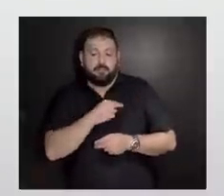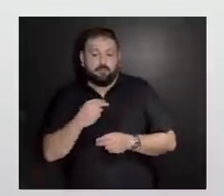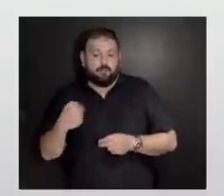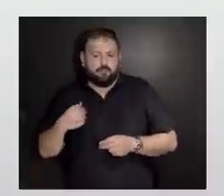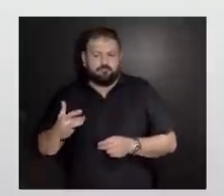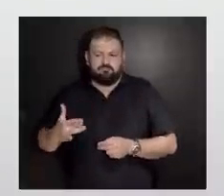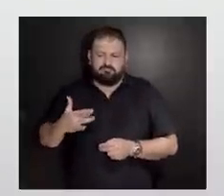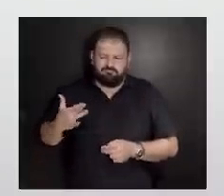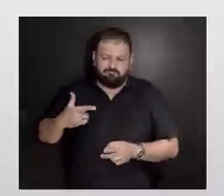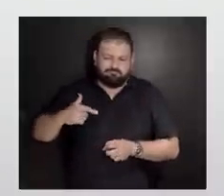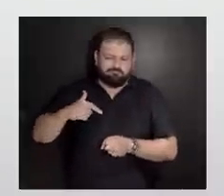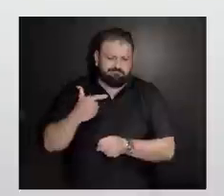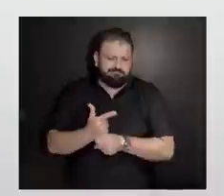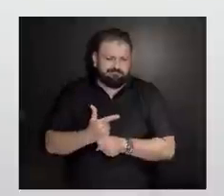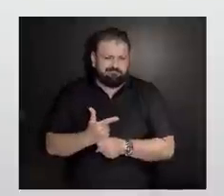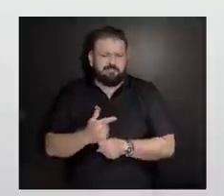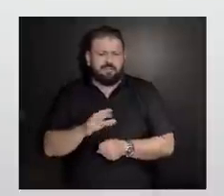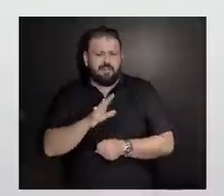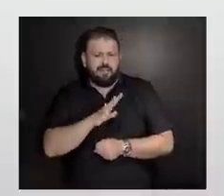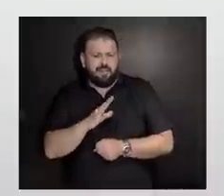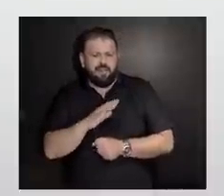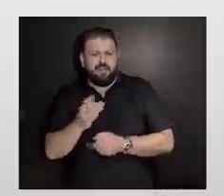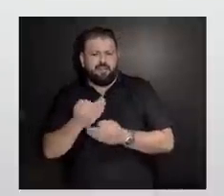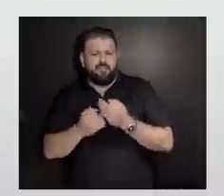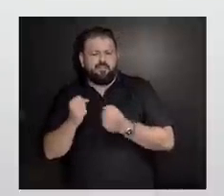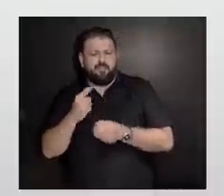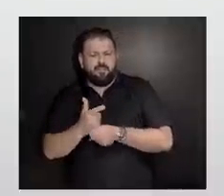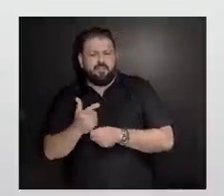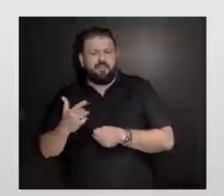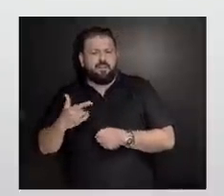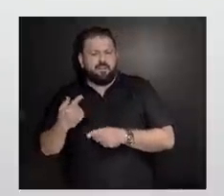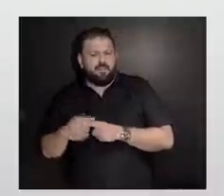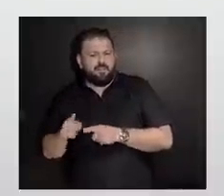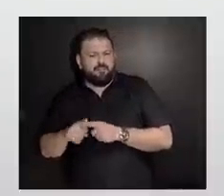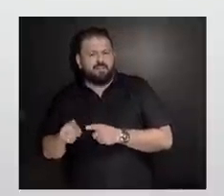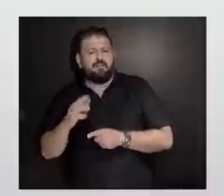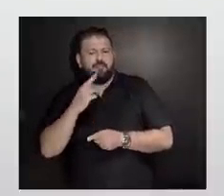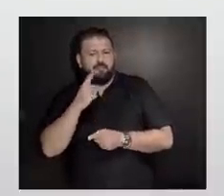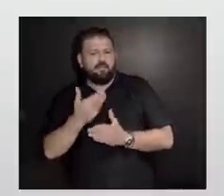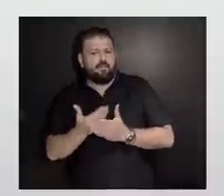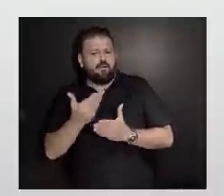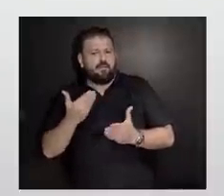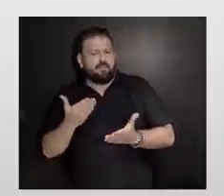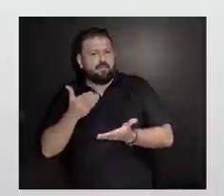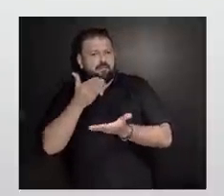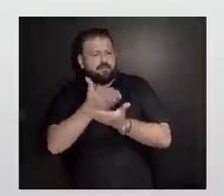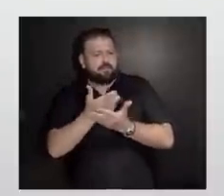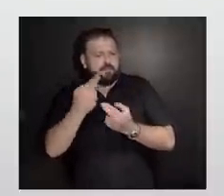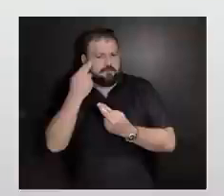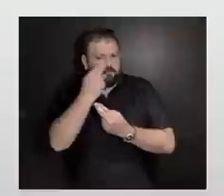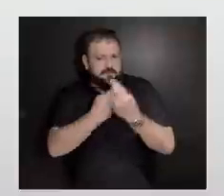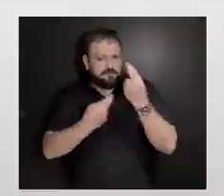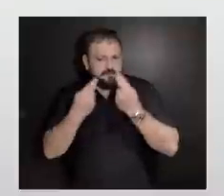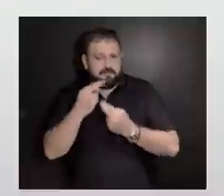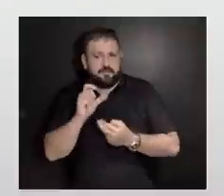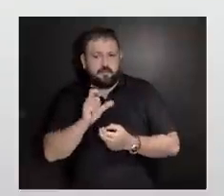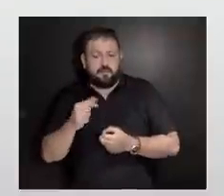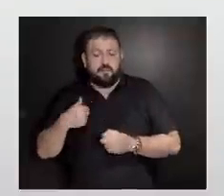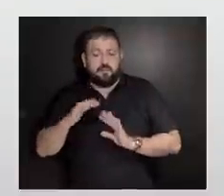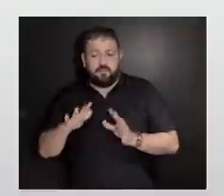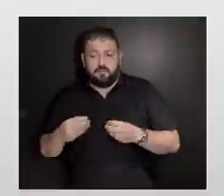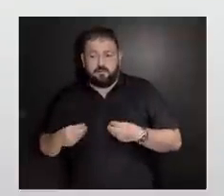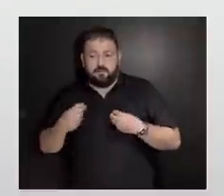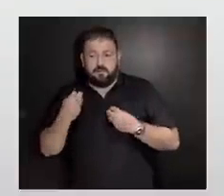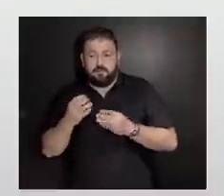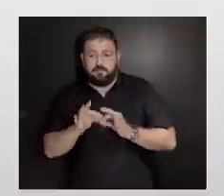sospecha de que a lo mejor tenemos este padecimiento, ya hay que empezar a hacer el chequeo. Y si ya vivimos con la enfermedad, sí es muy